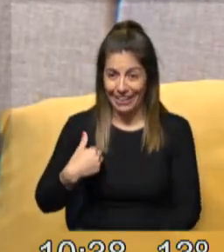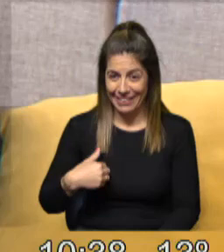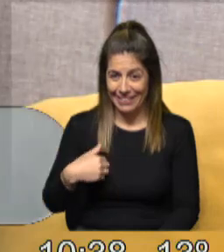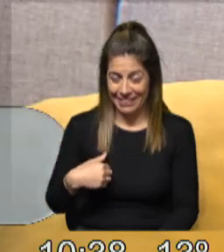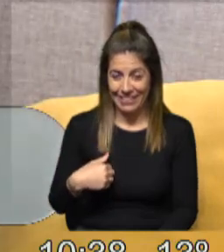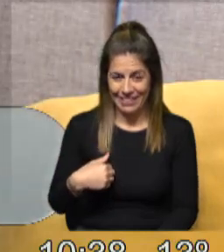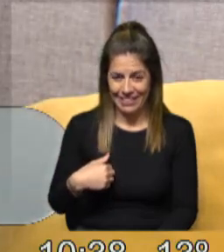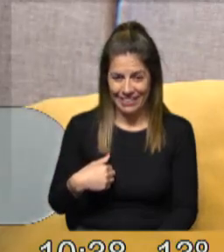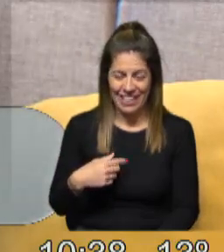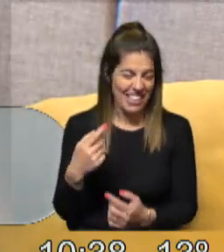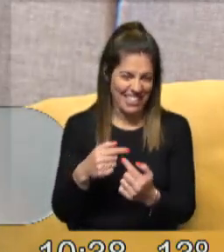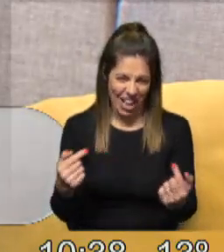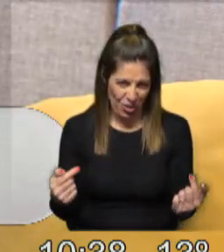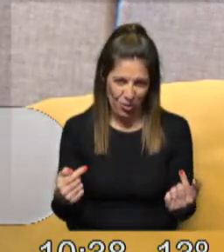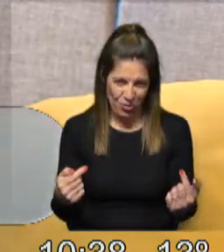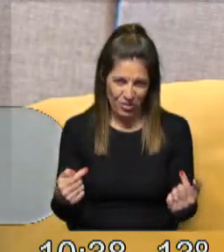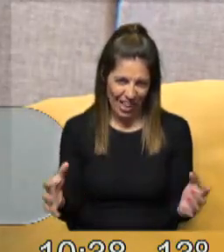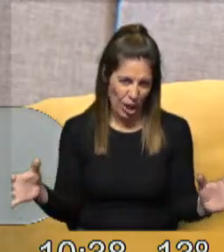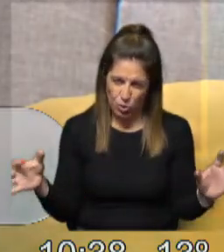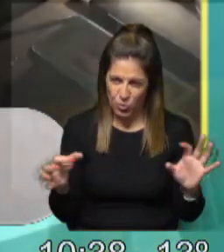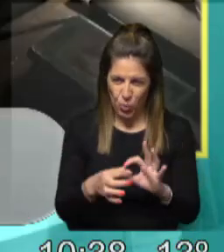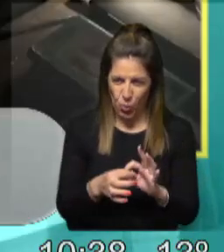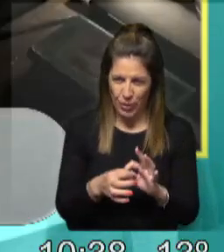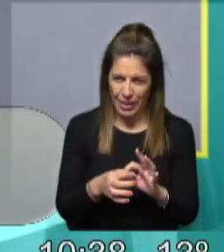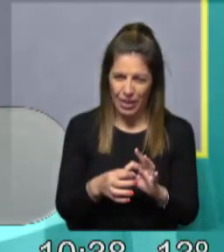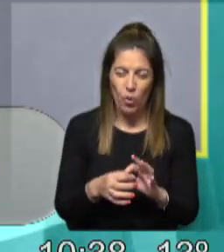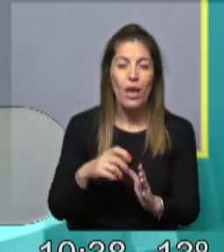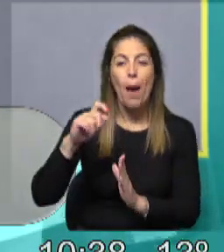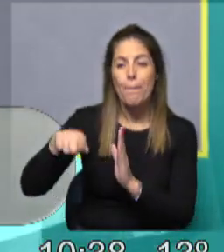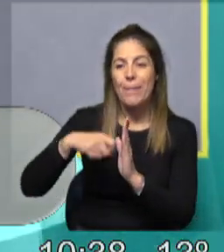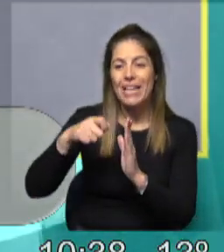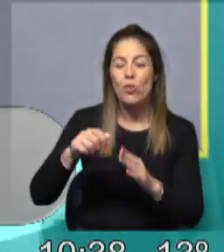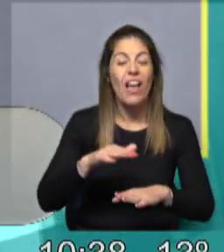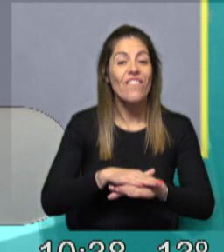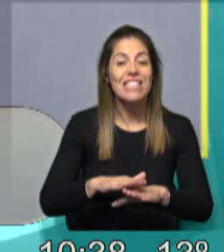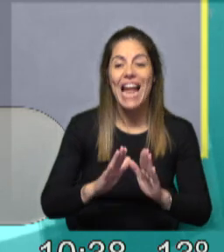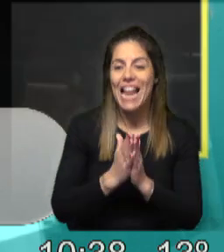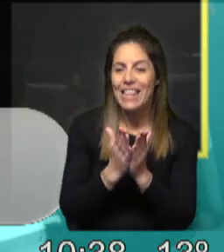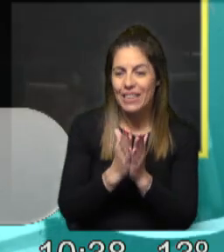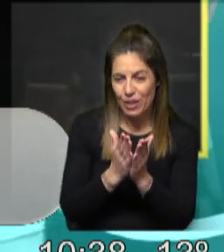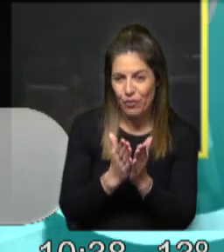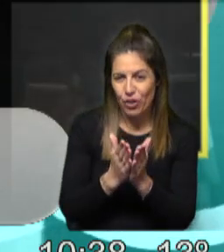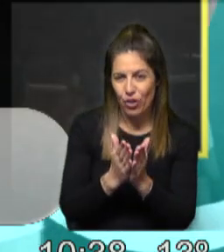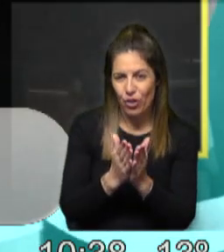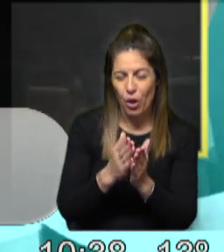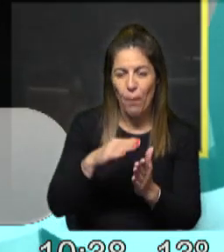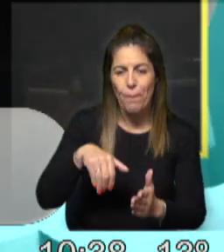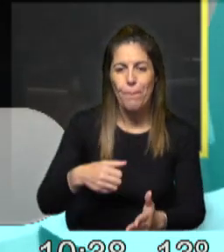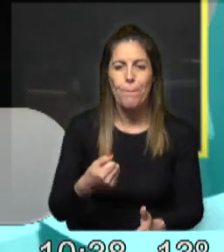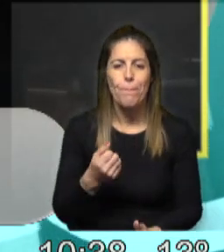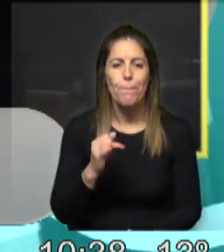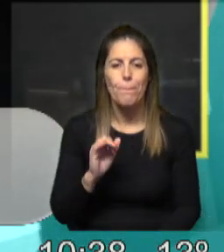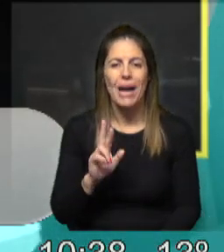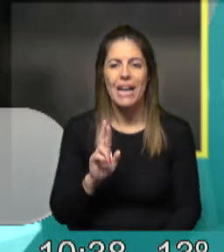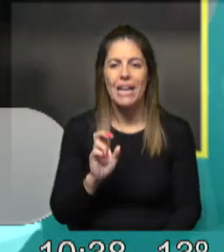basada, es esa cosa que el río nos une y qué sé yo. Bueno, película que está basada en el libro de Mairal. Es un buen libro.